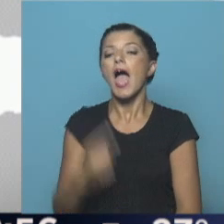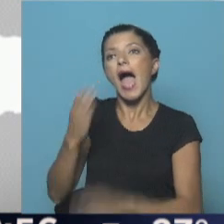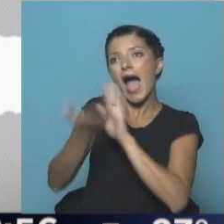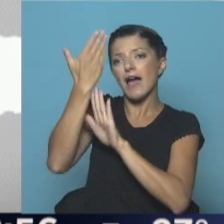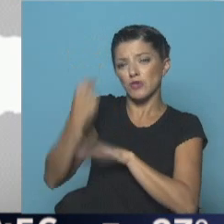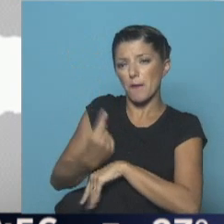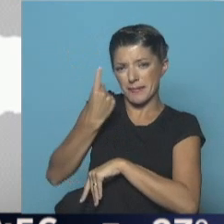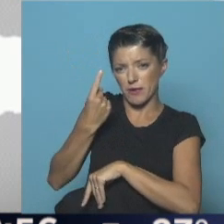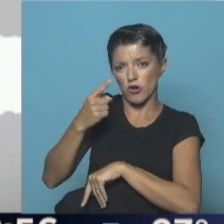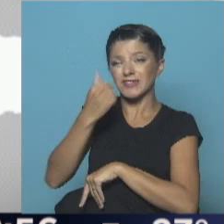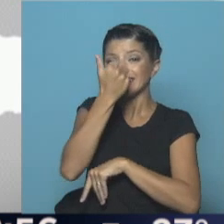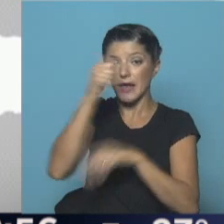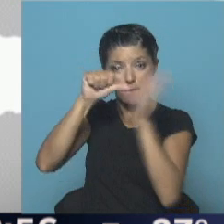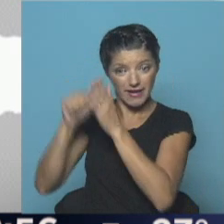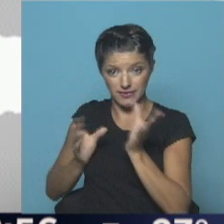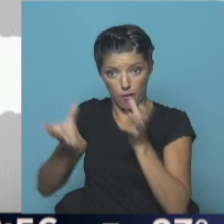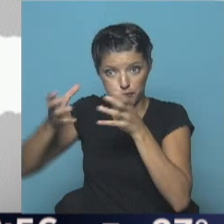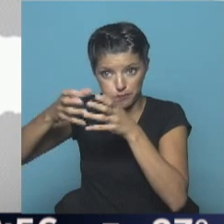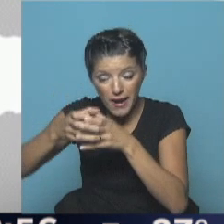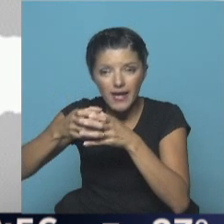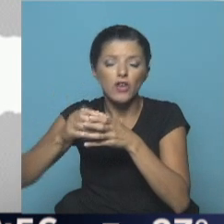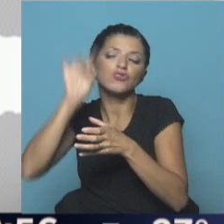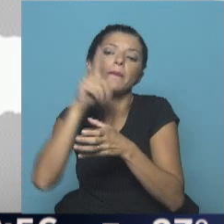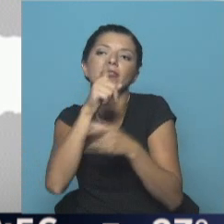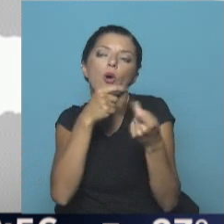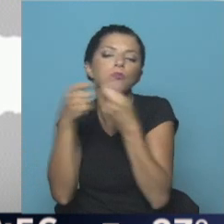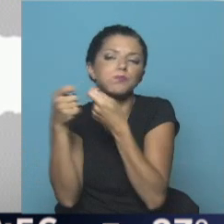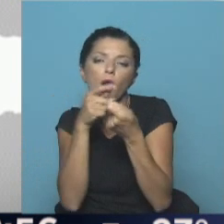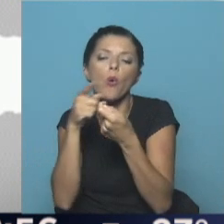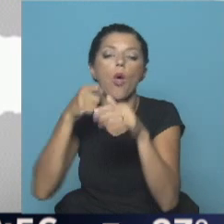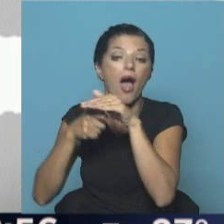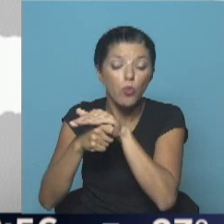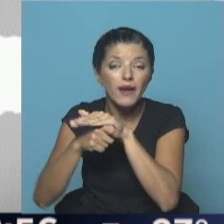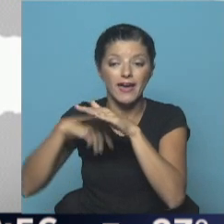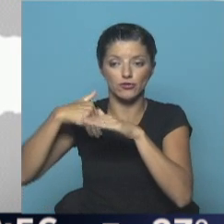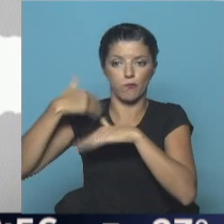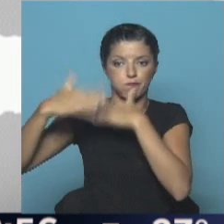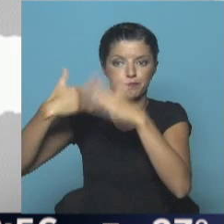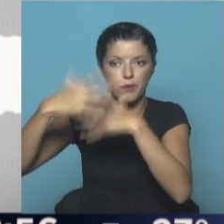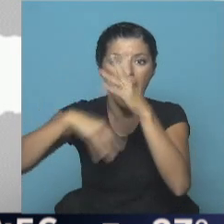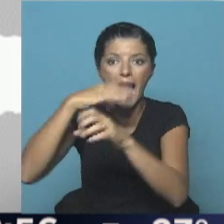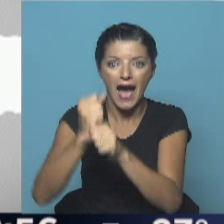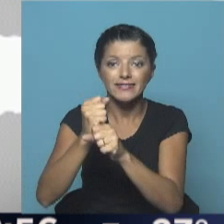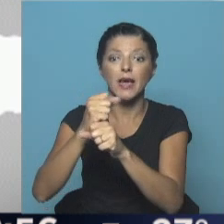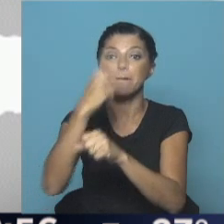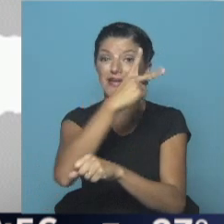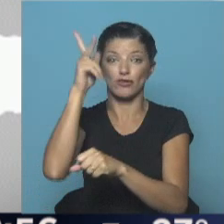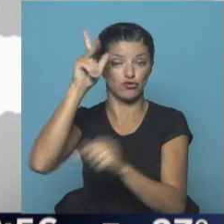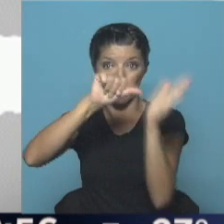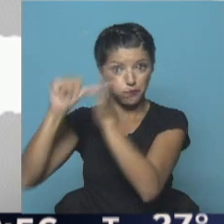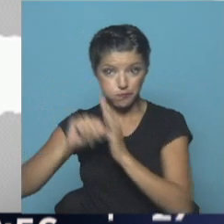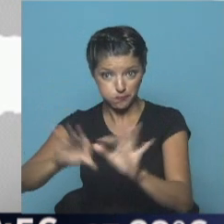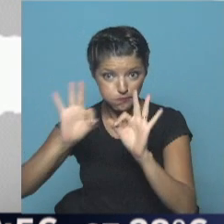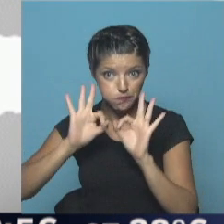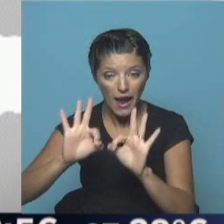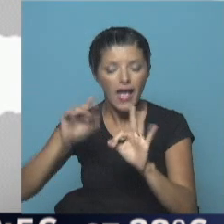6 países, el bloque, nacido como una mera unión aduanera, fue evolucionando hasta sus actuales 28 miembros, reafirmando su